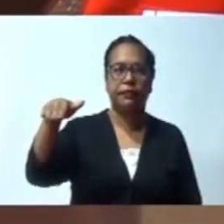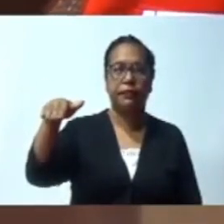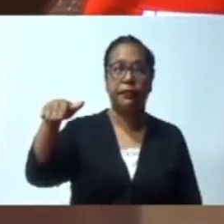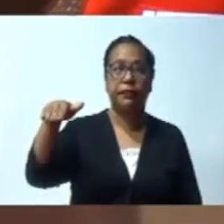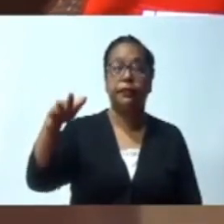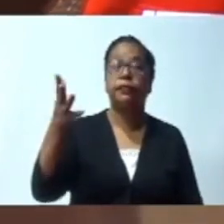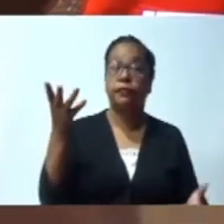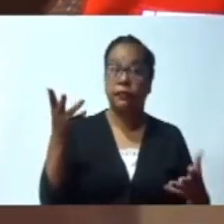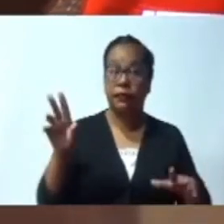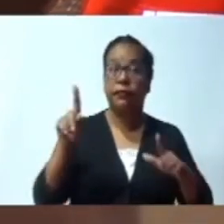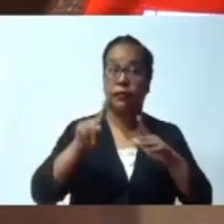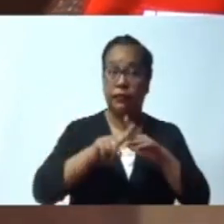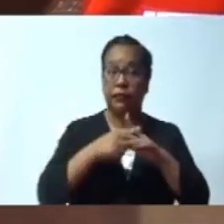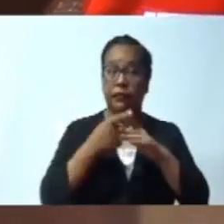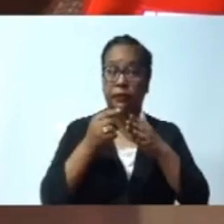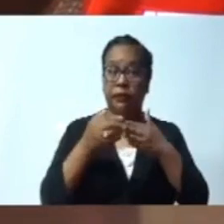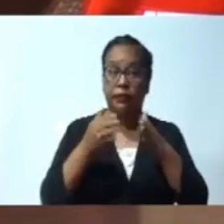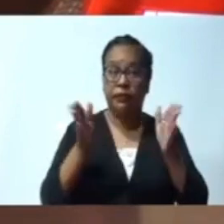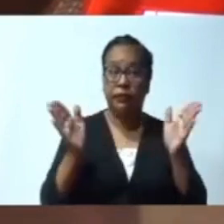iniciaron los trabajos.